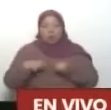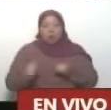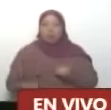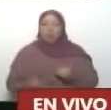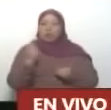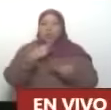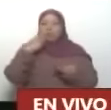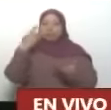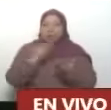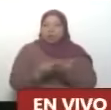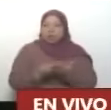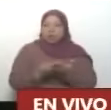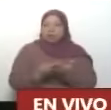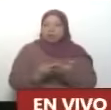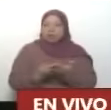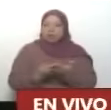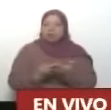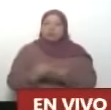una propuesta.